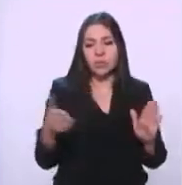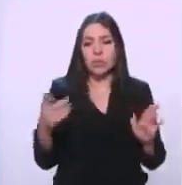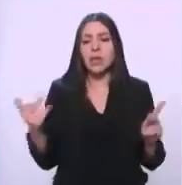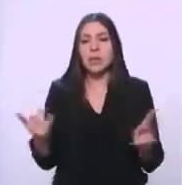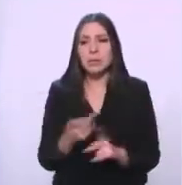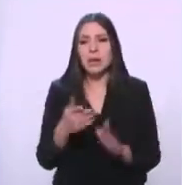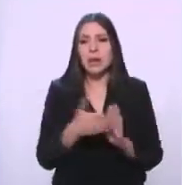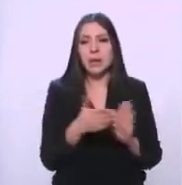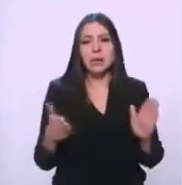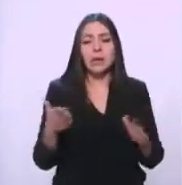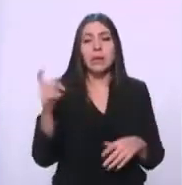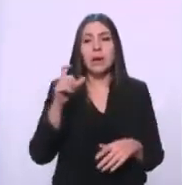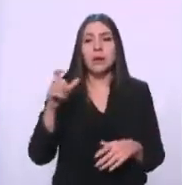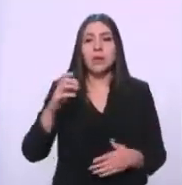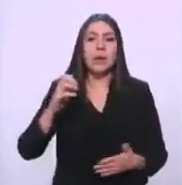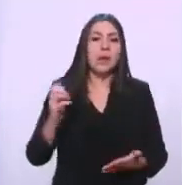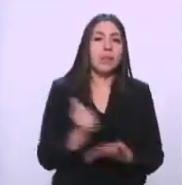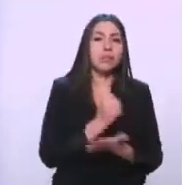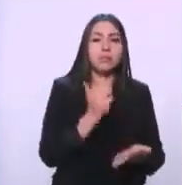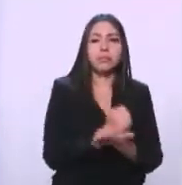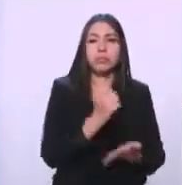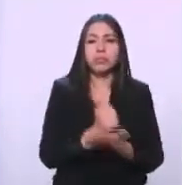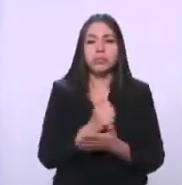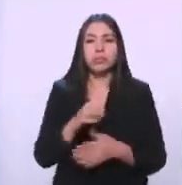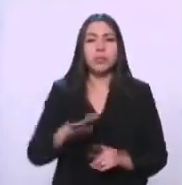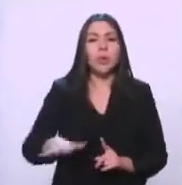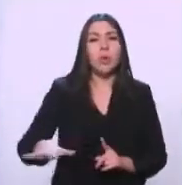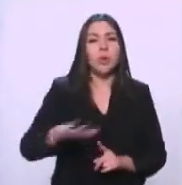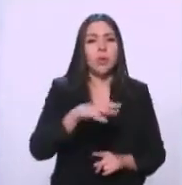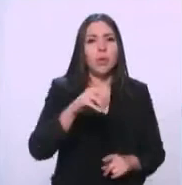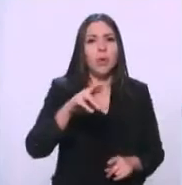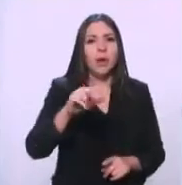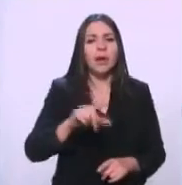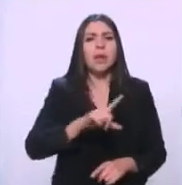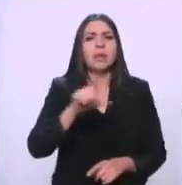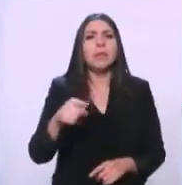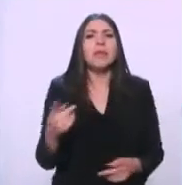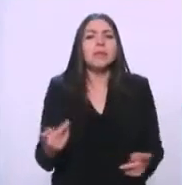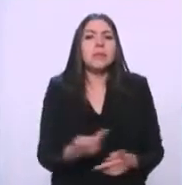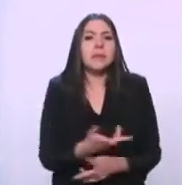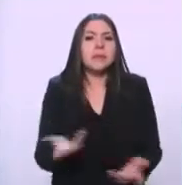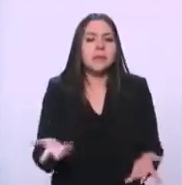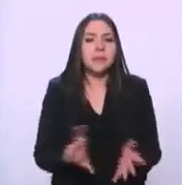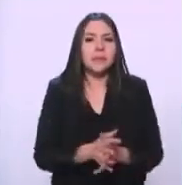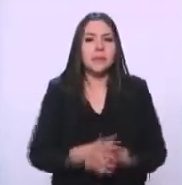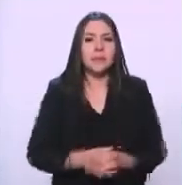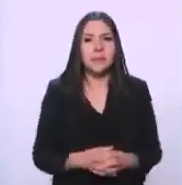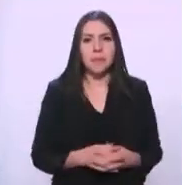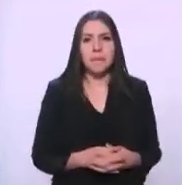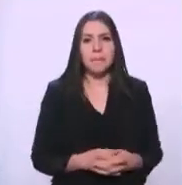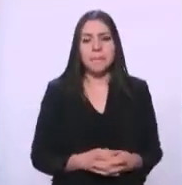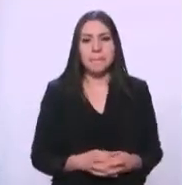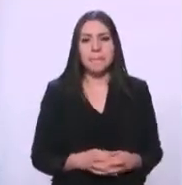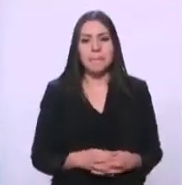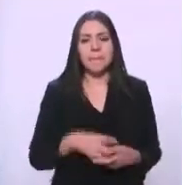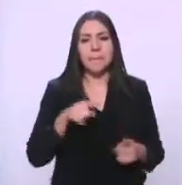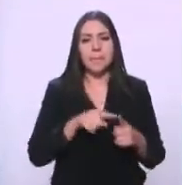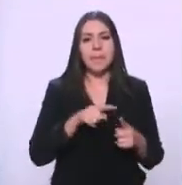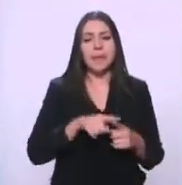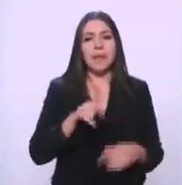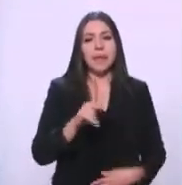que arrasa Morena, pero más allá de eso, ¿qué pasa con ellos? Ellos Pedro se